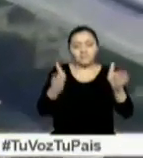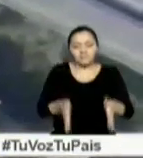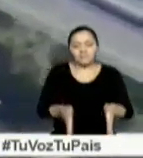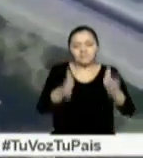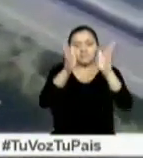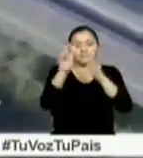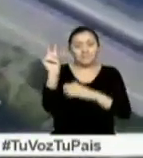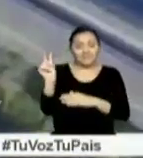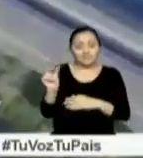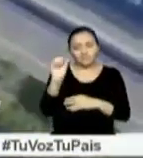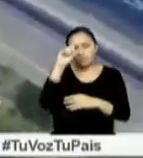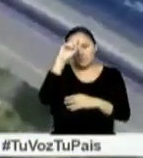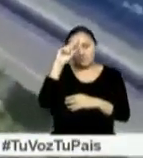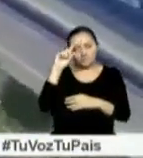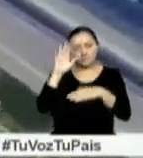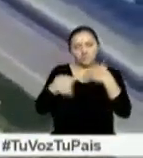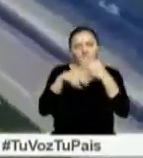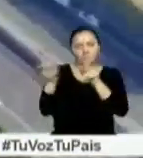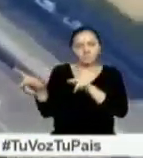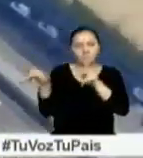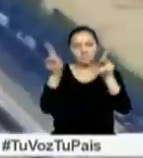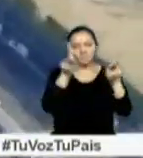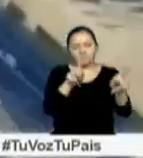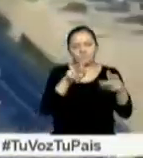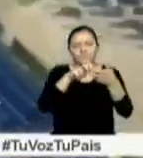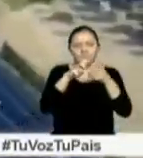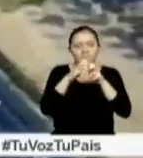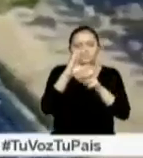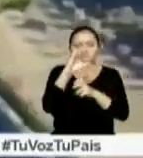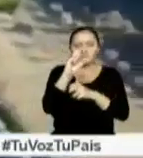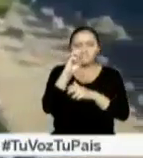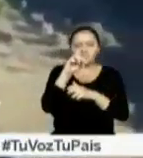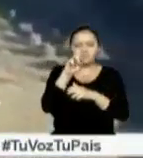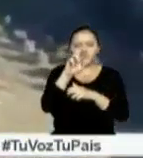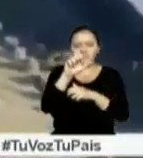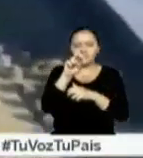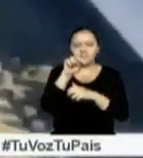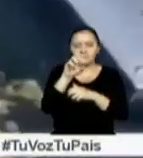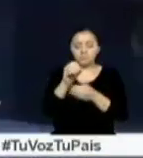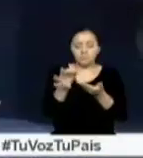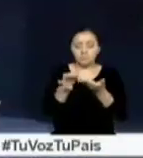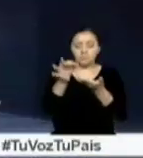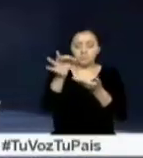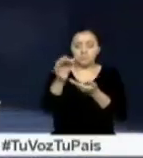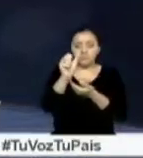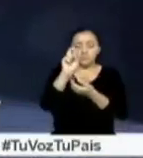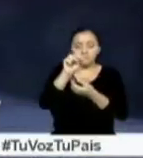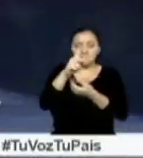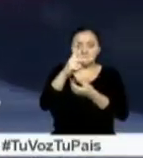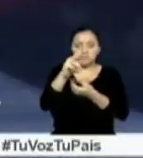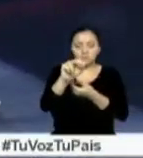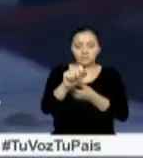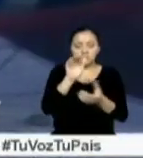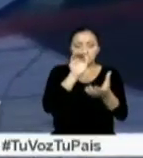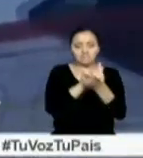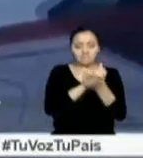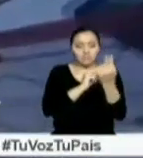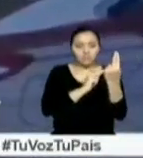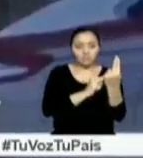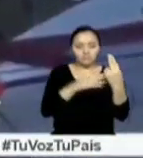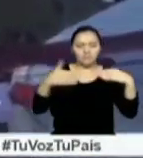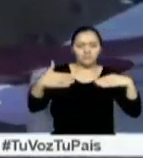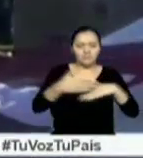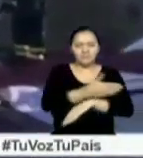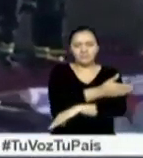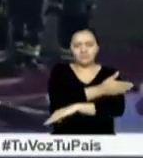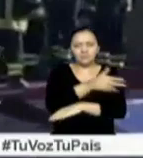han resultado heridos al derrumbarse un puente a la altura de la localidad de camerano en la provincia de ancona los fallecidos eran un matrimonio cuyo coche quedó Atrapado bajo